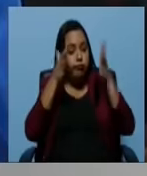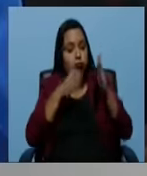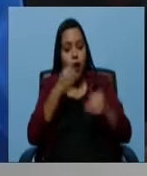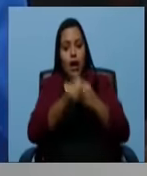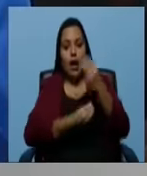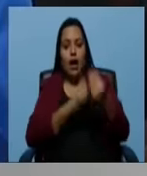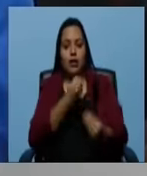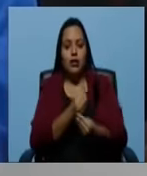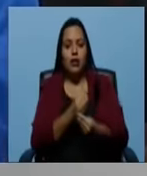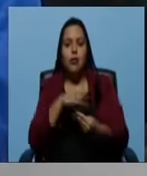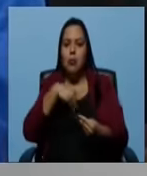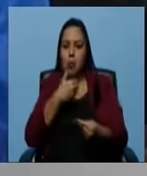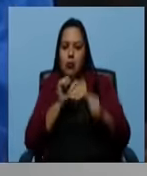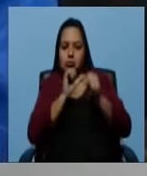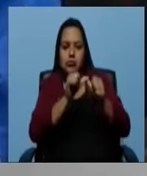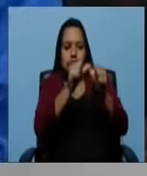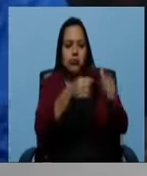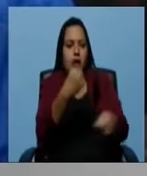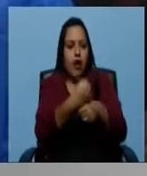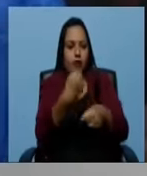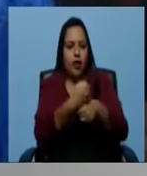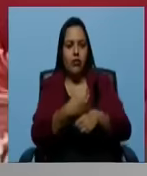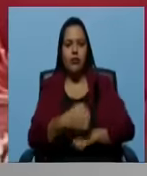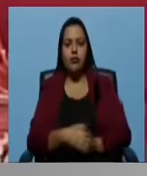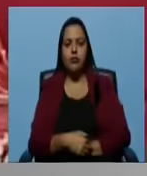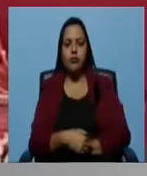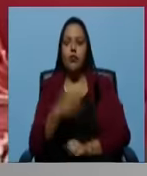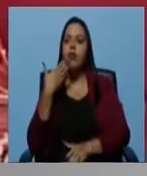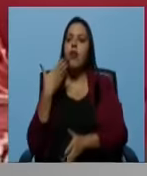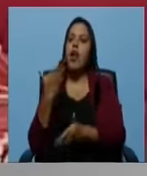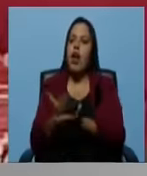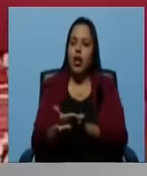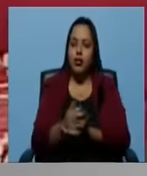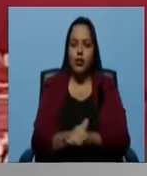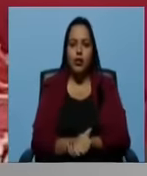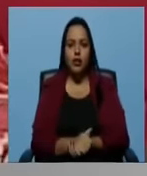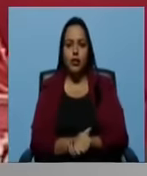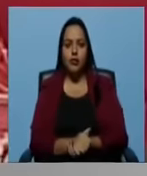aplicar para continuar haciendo el trabajo? Gracias, Vanessa. Mira,